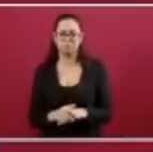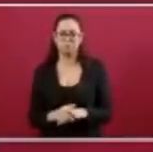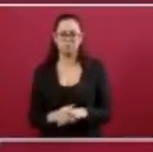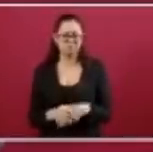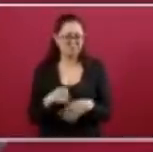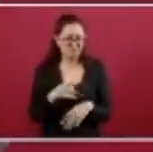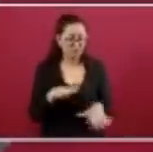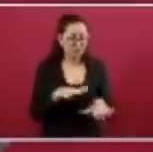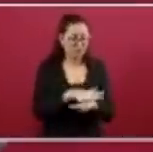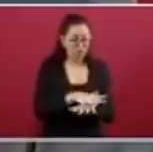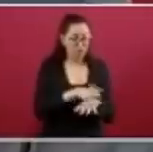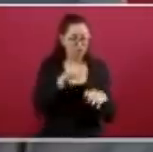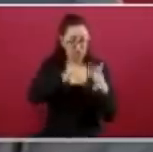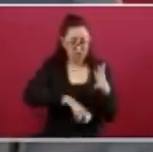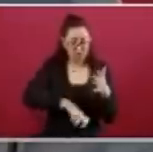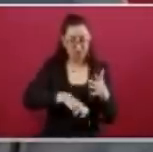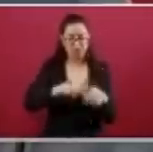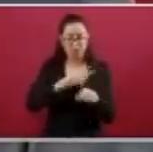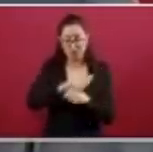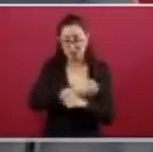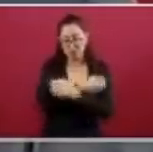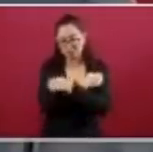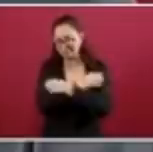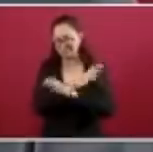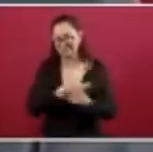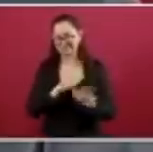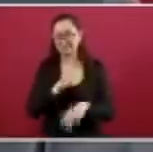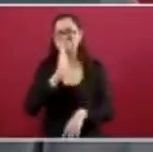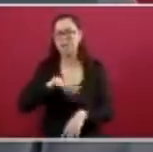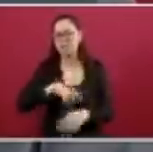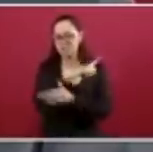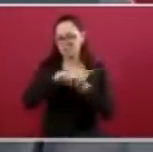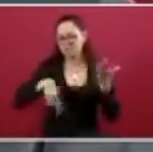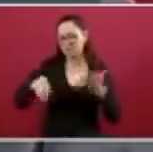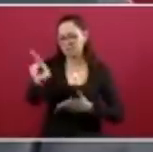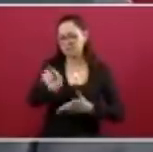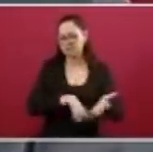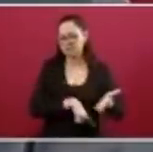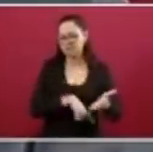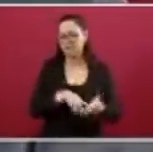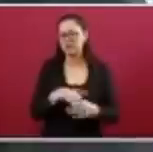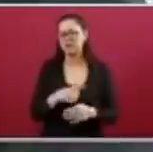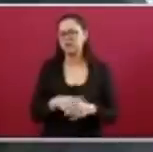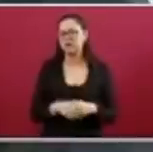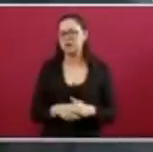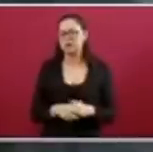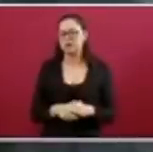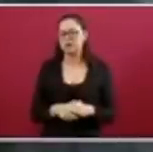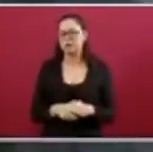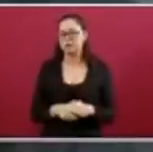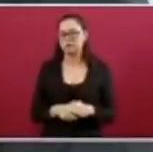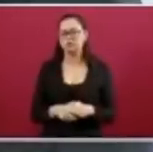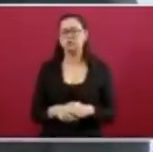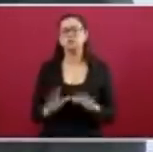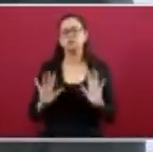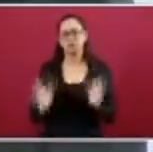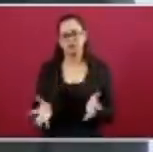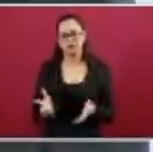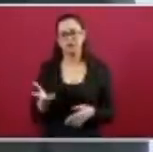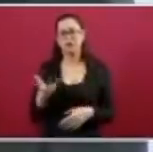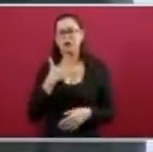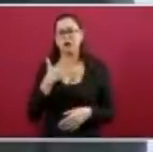llamada reforma educativa. Ya tenemos presentada